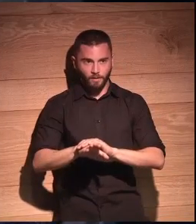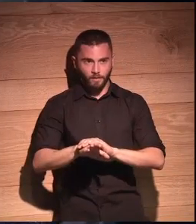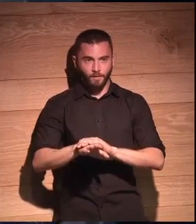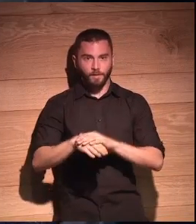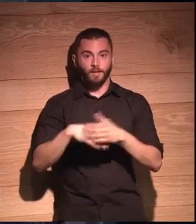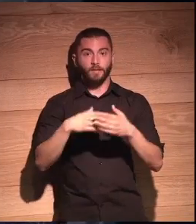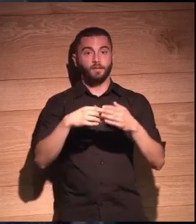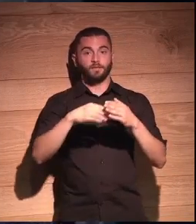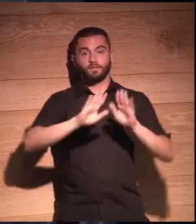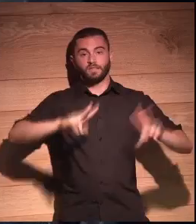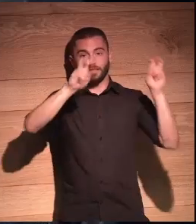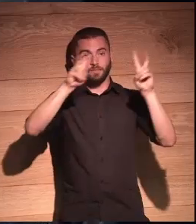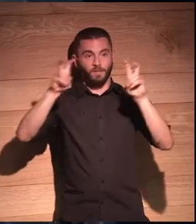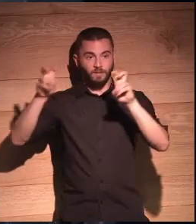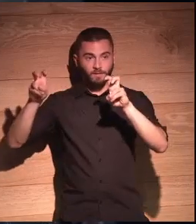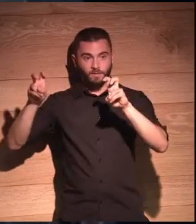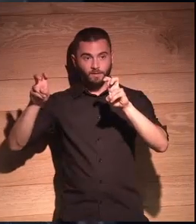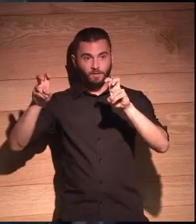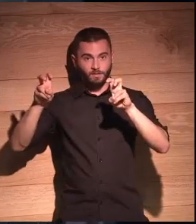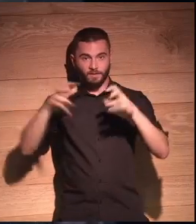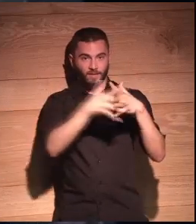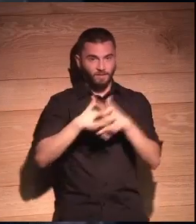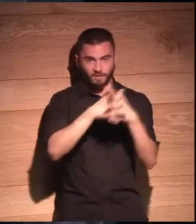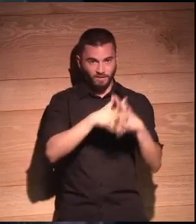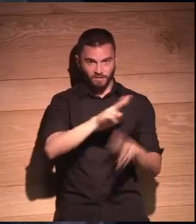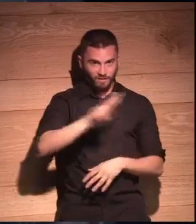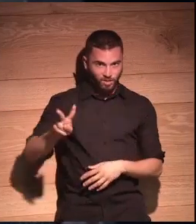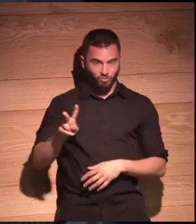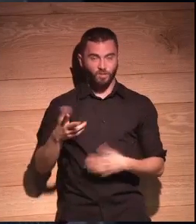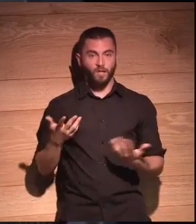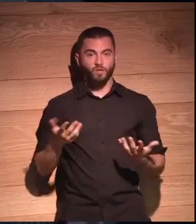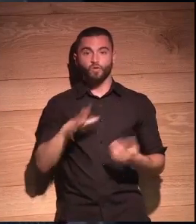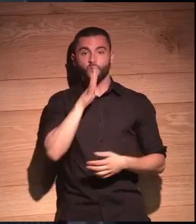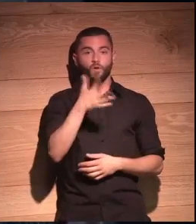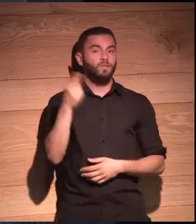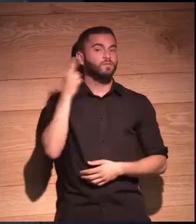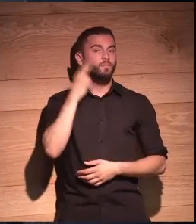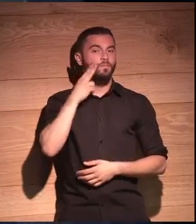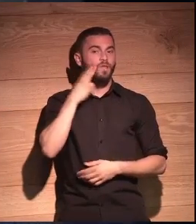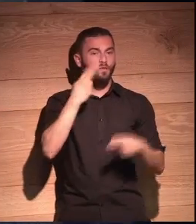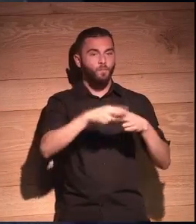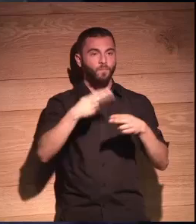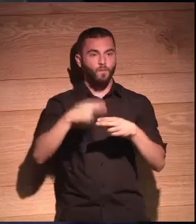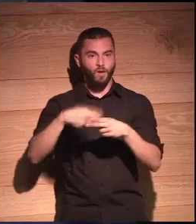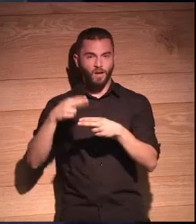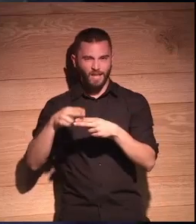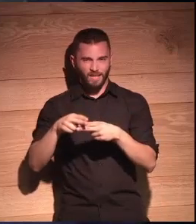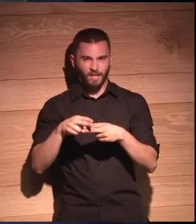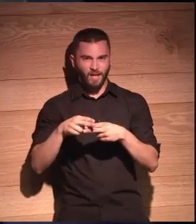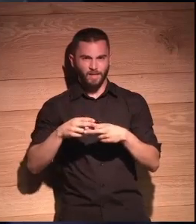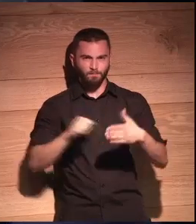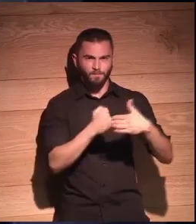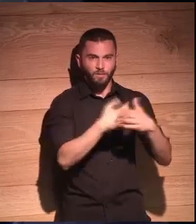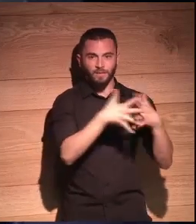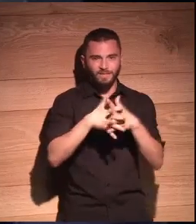tan mal con todos los temas que estaban manejando en todos Estados Unidos, ¿no? Por eso me da miedo que en esa política ultranacionalista que está teniendo ahora